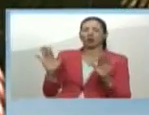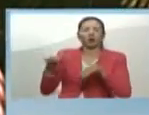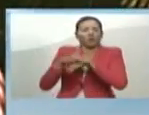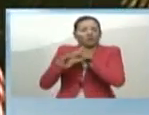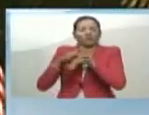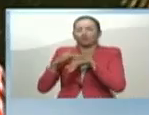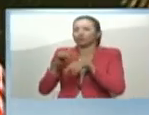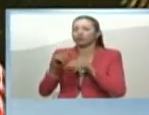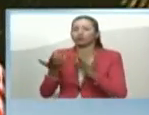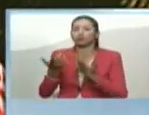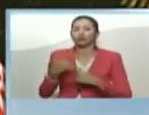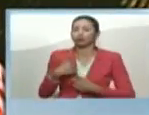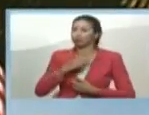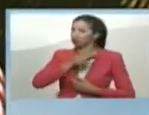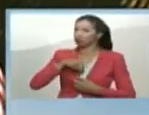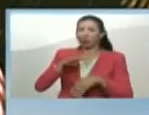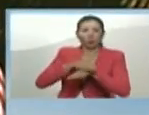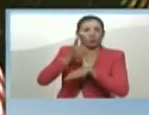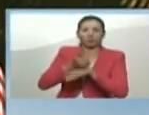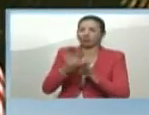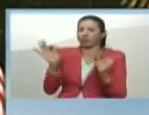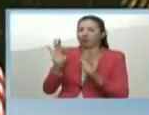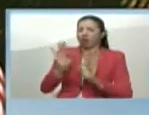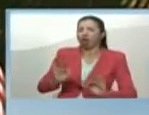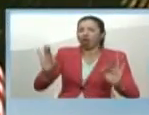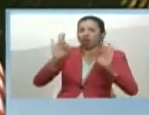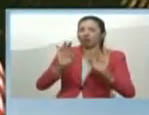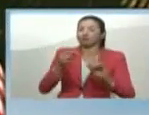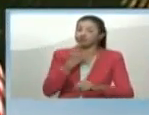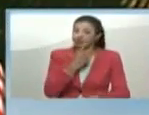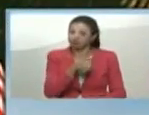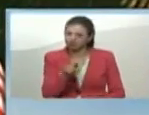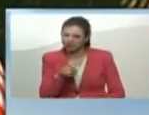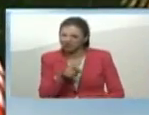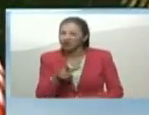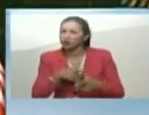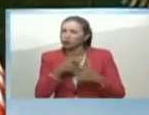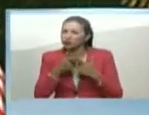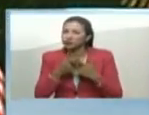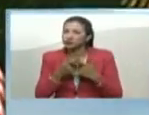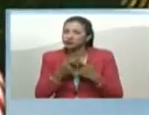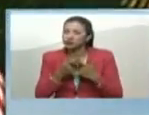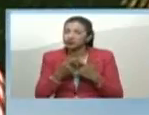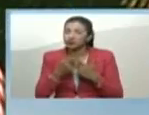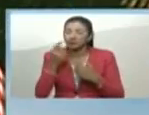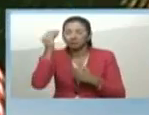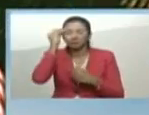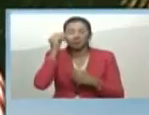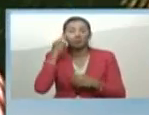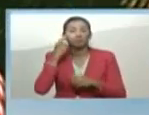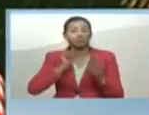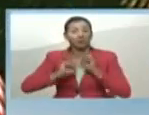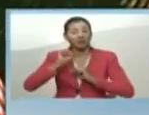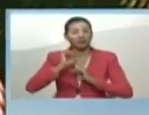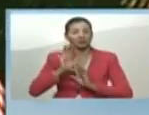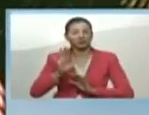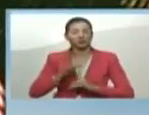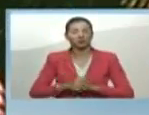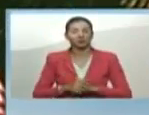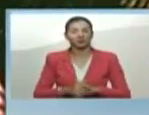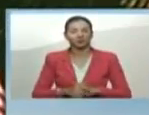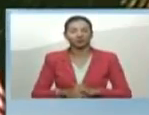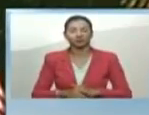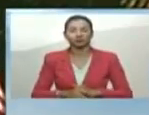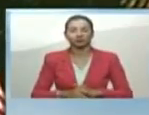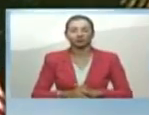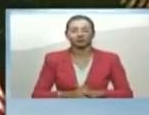no somos nosotros no Entonces previendo eso vamos a irnos